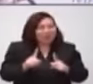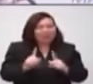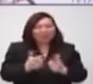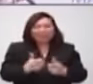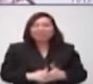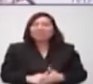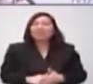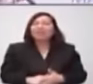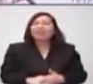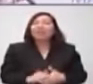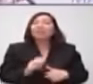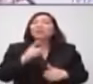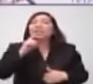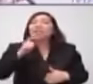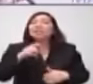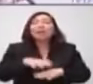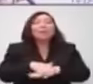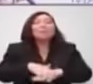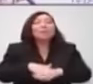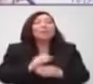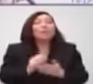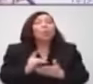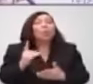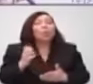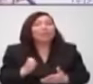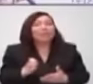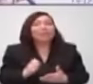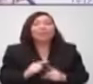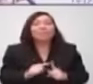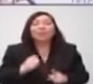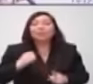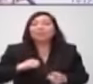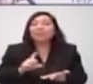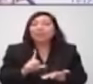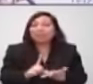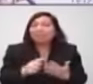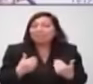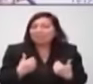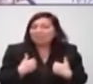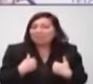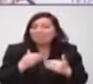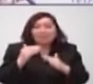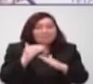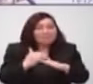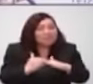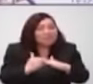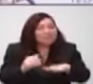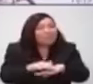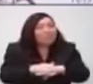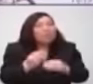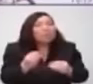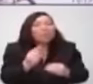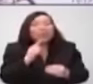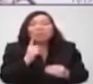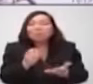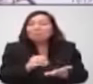congresista Martorell sobre la necesidad de la planificación y la urgencia de que la Municipalidad de Lima tenga un criterio mínimo de planificación, porque somos